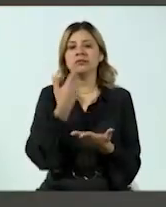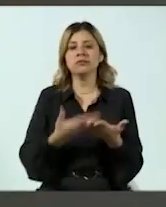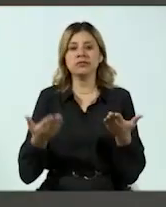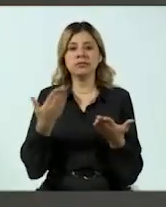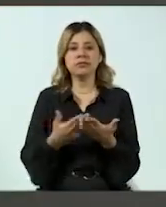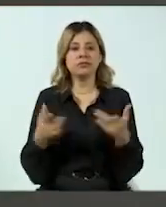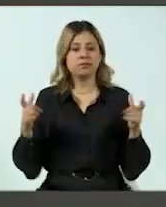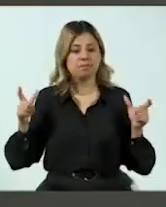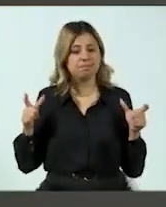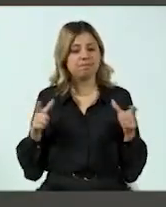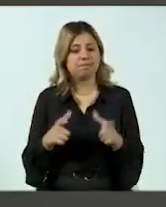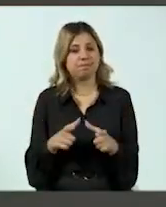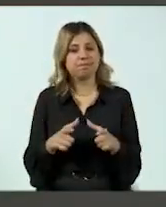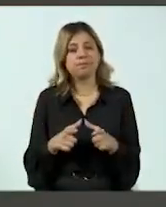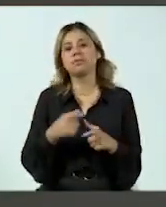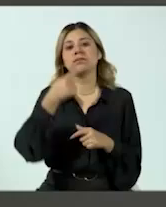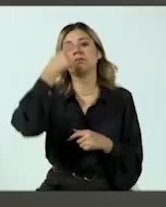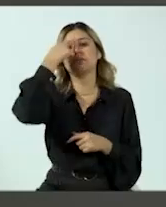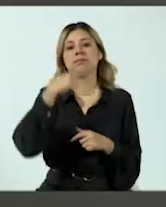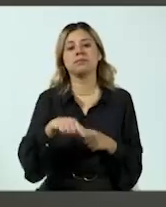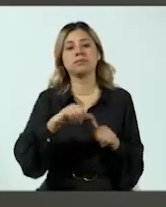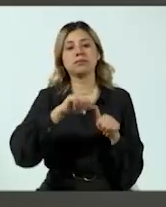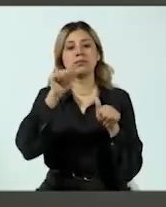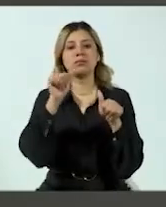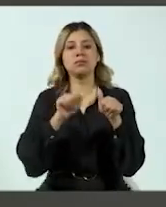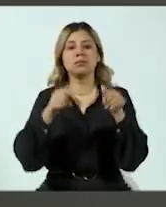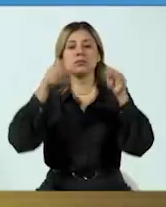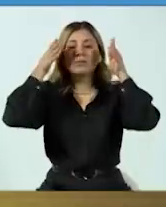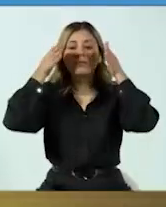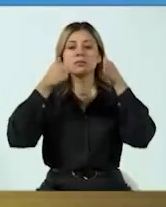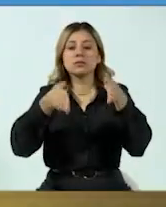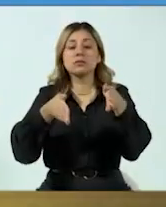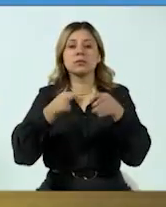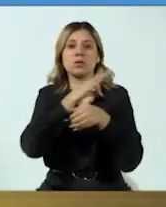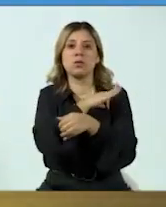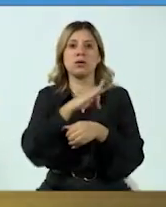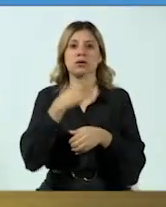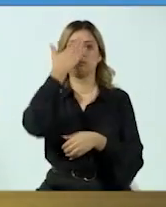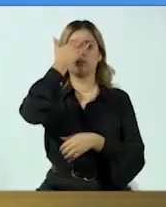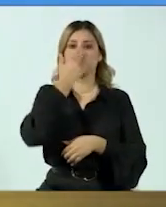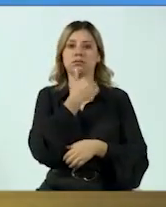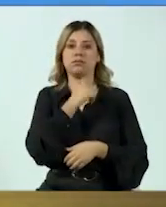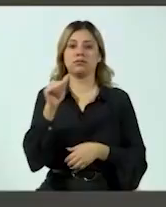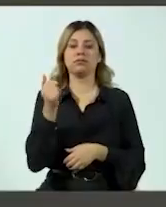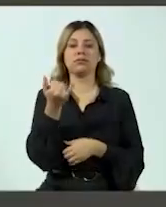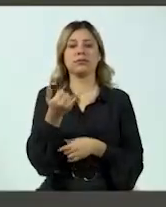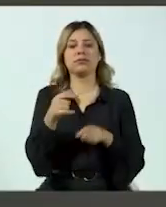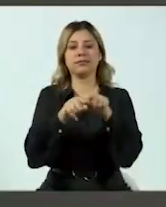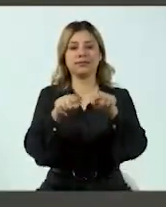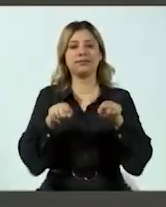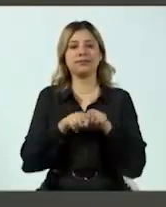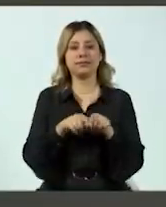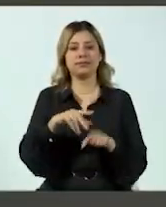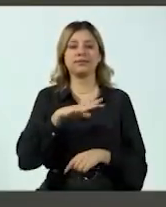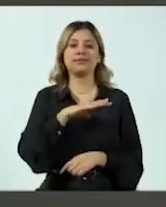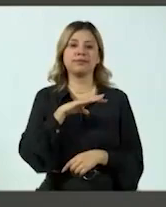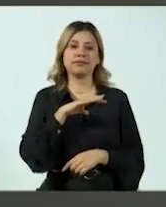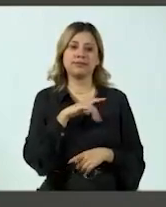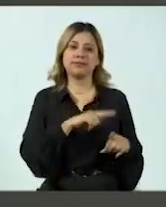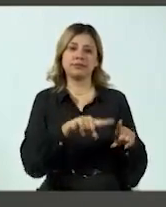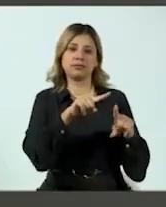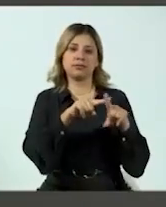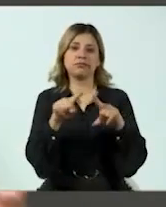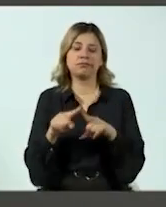acotamos un poco para artes mucho más escénicas para que puedan lucirse evidentemente tenemos un vamos a tener un gran